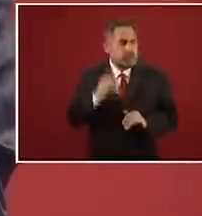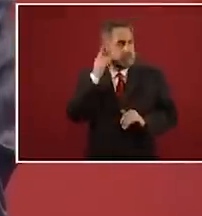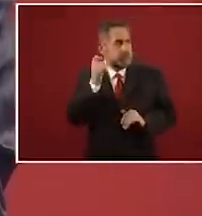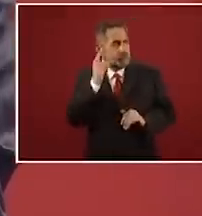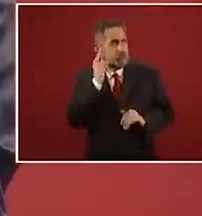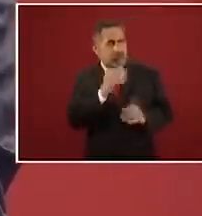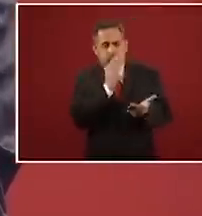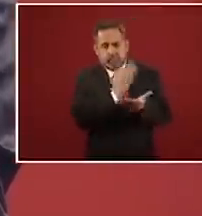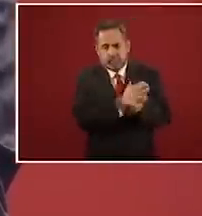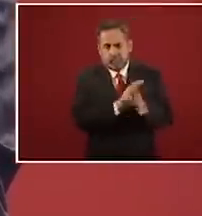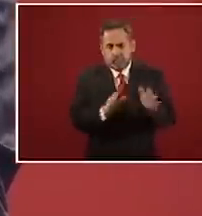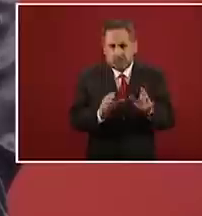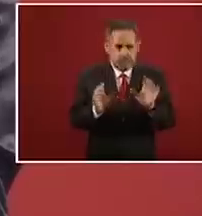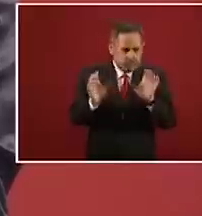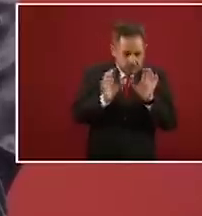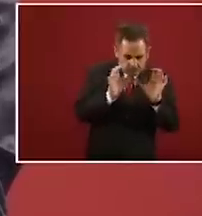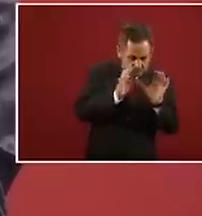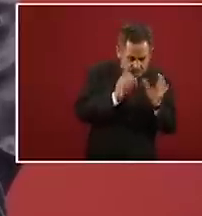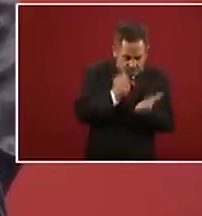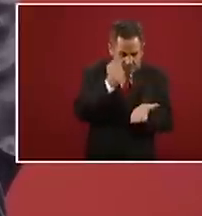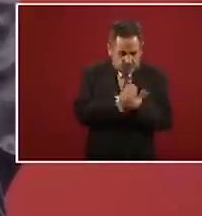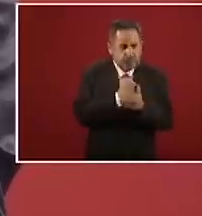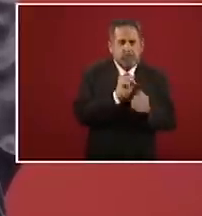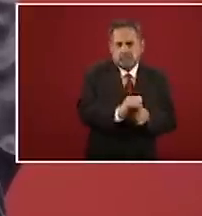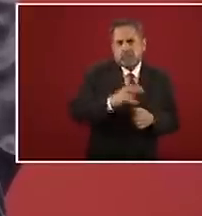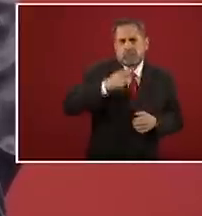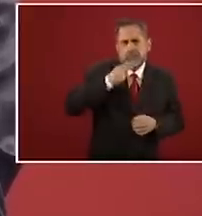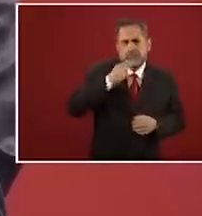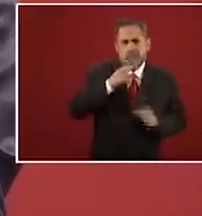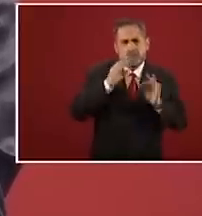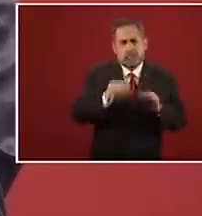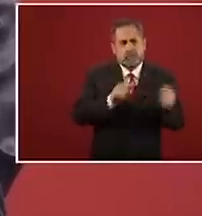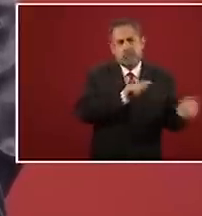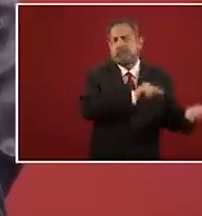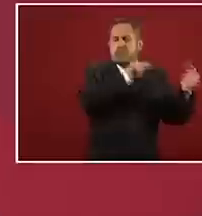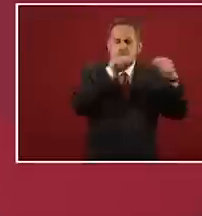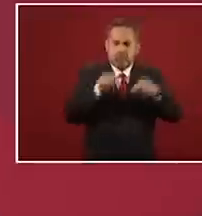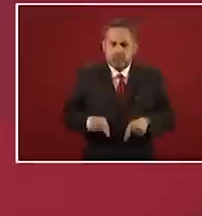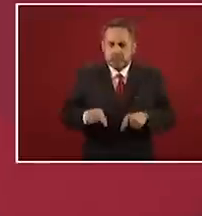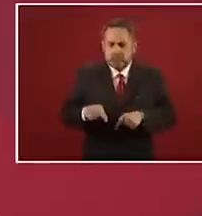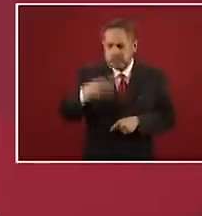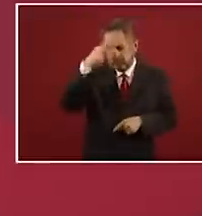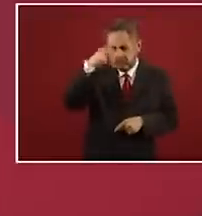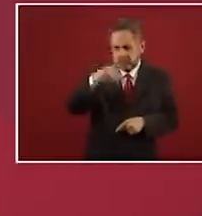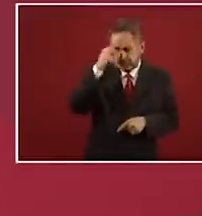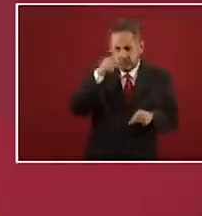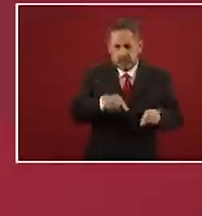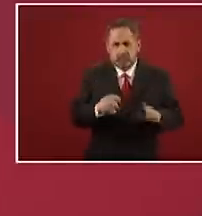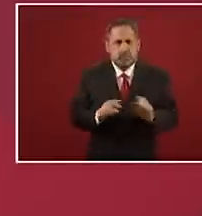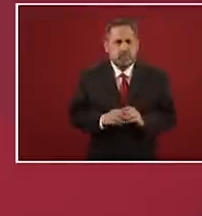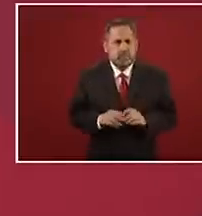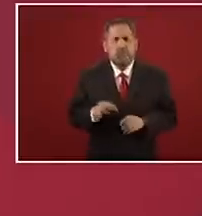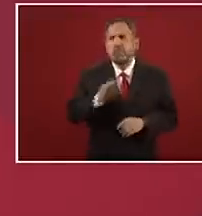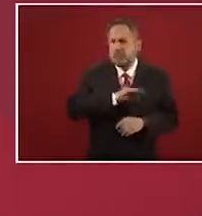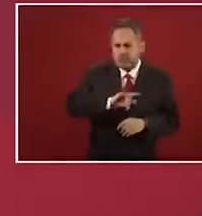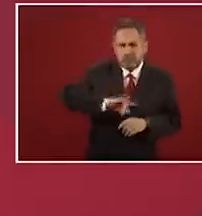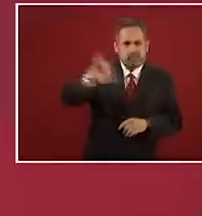California, se hace una certificación y regresa a México. Ya puede volar,